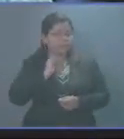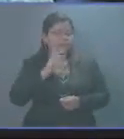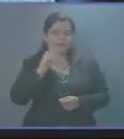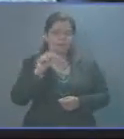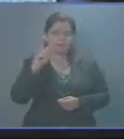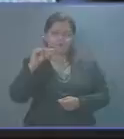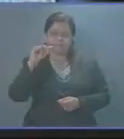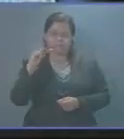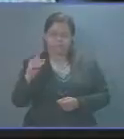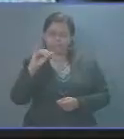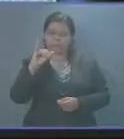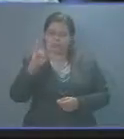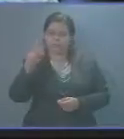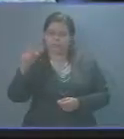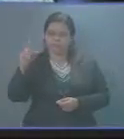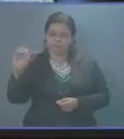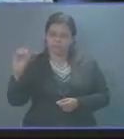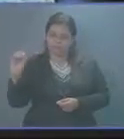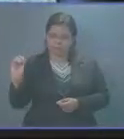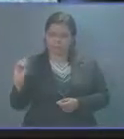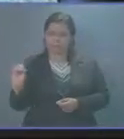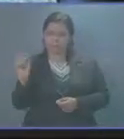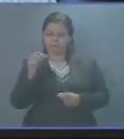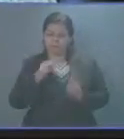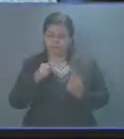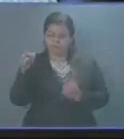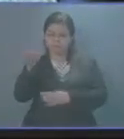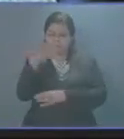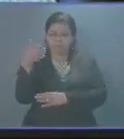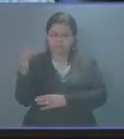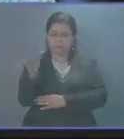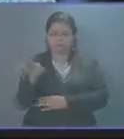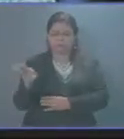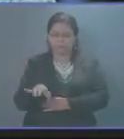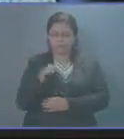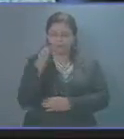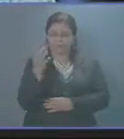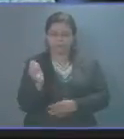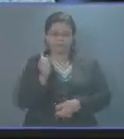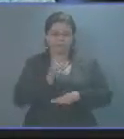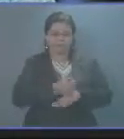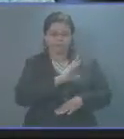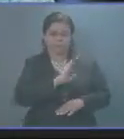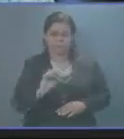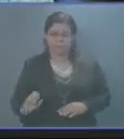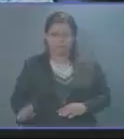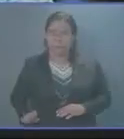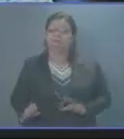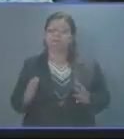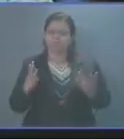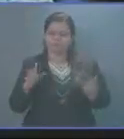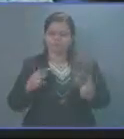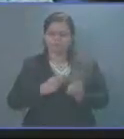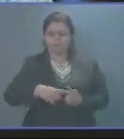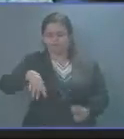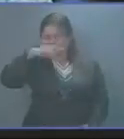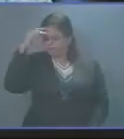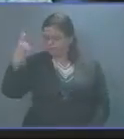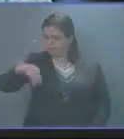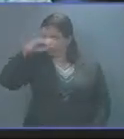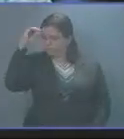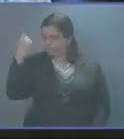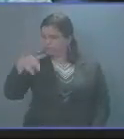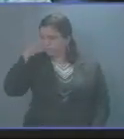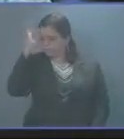Iso, embajador de la República Francesa, acreditado en El Salvador, ha realizado una loable labor